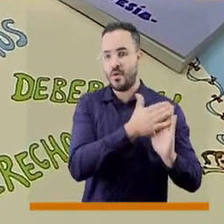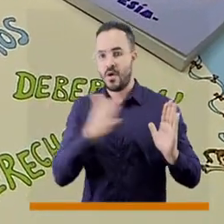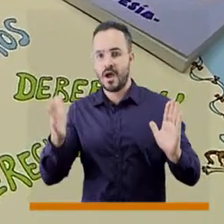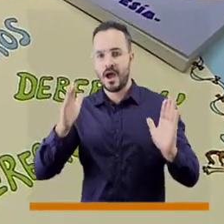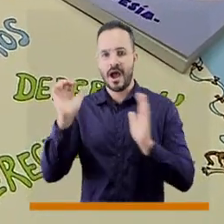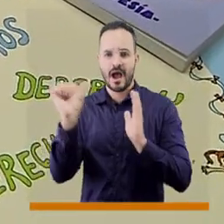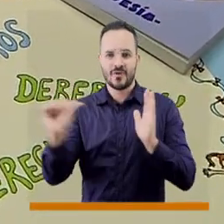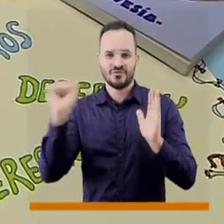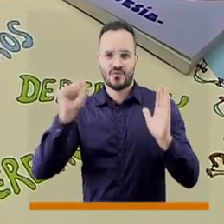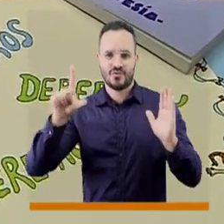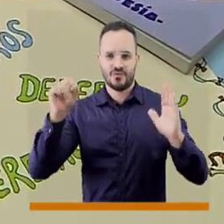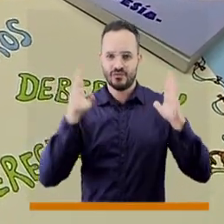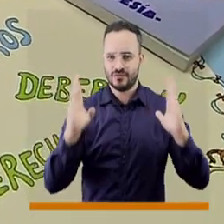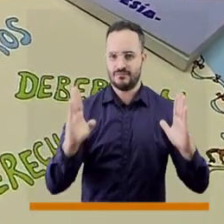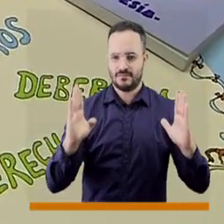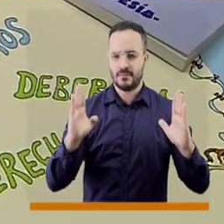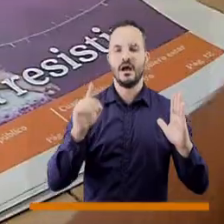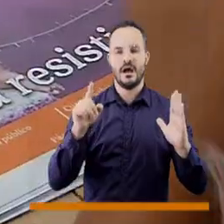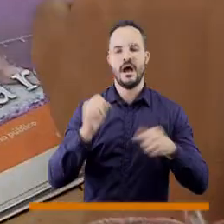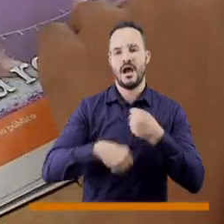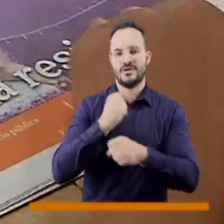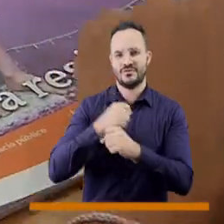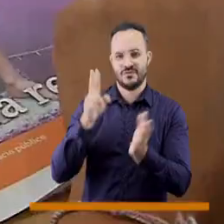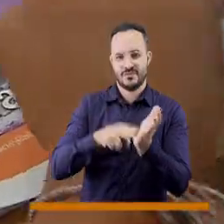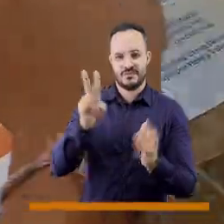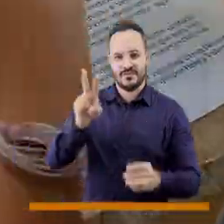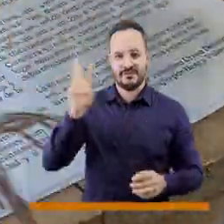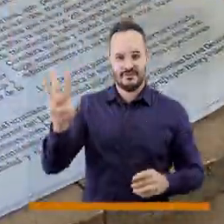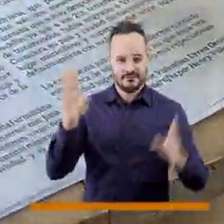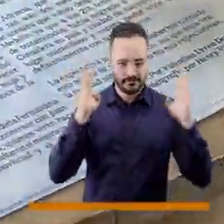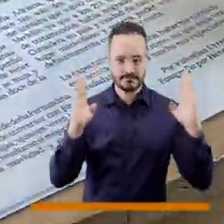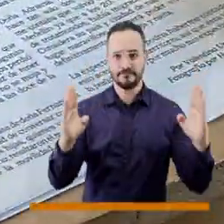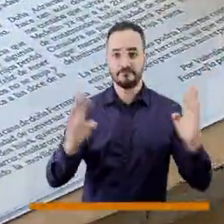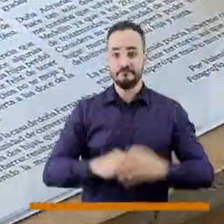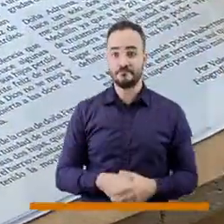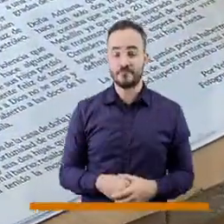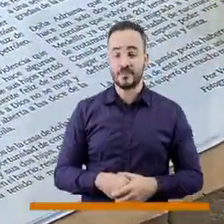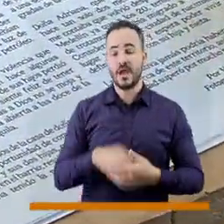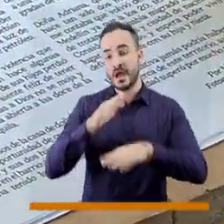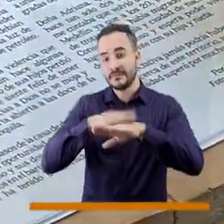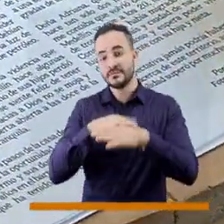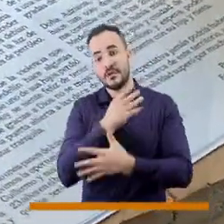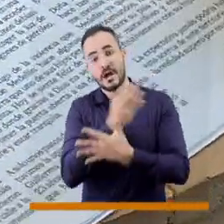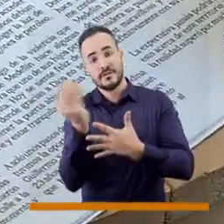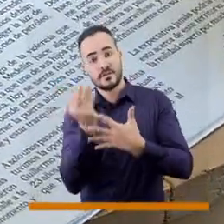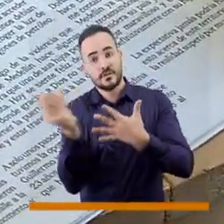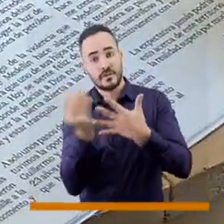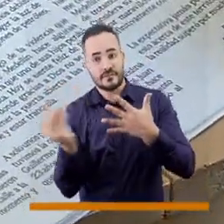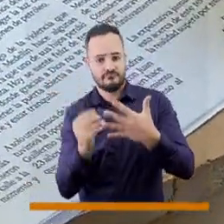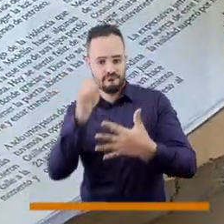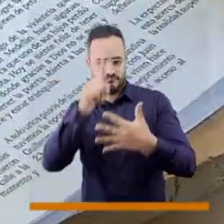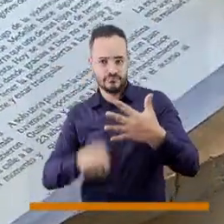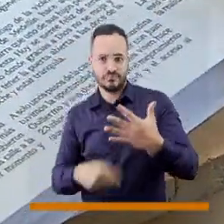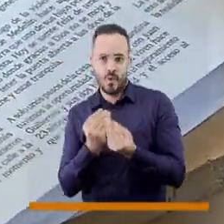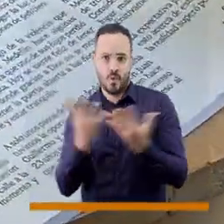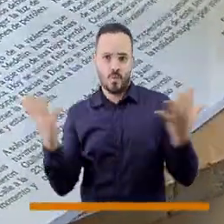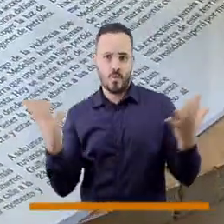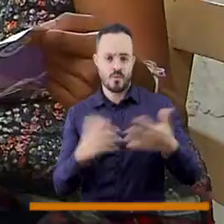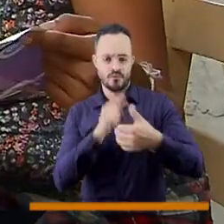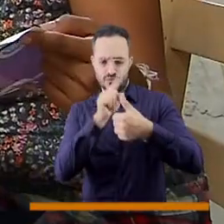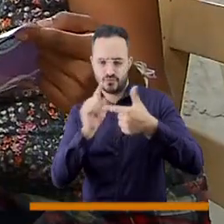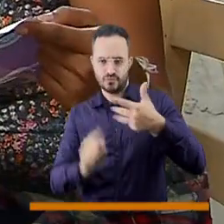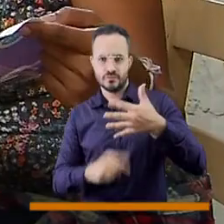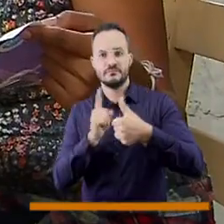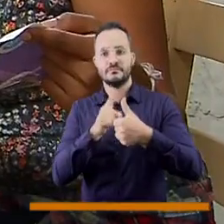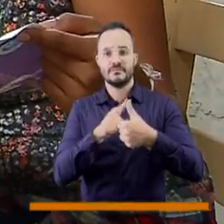el 12 de mayo hasta el 11 de agosto de 2023. Contarles también que tenemos diferentes categorías de